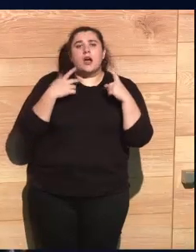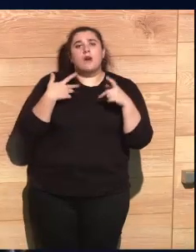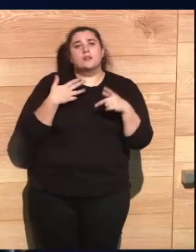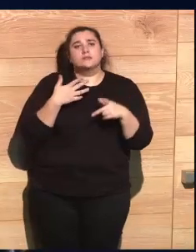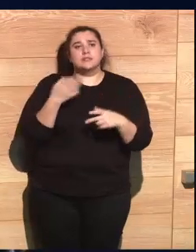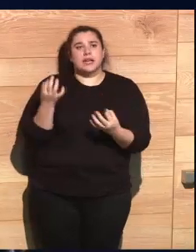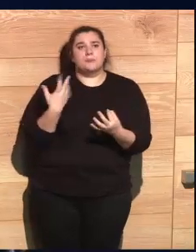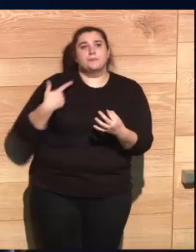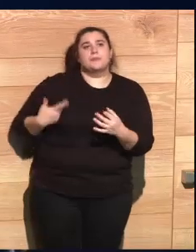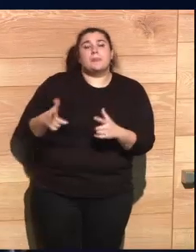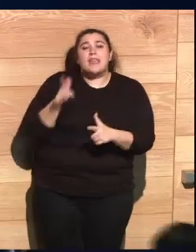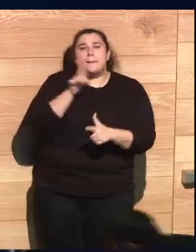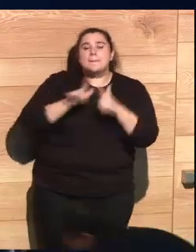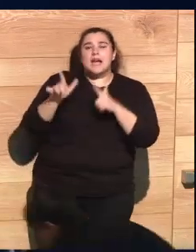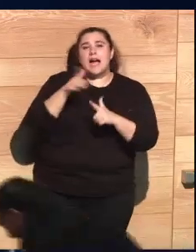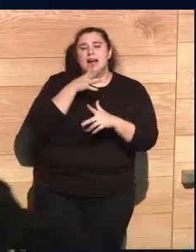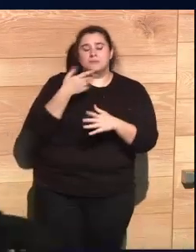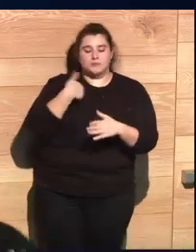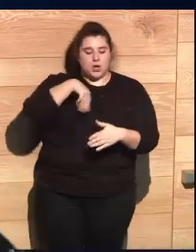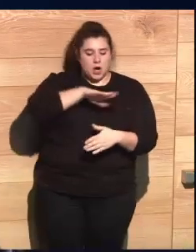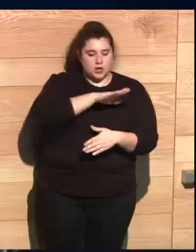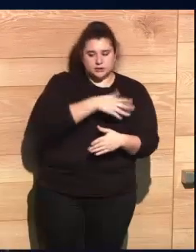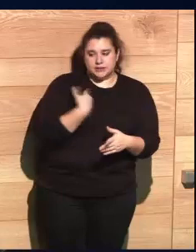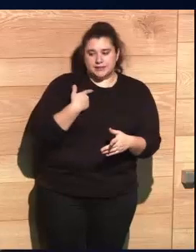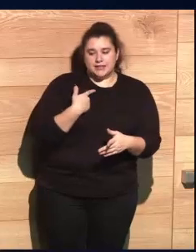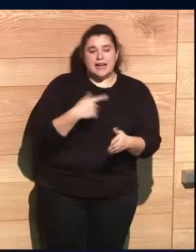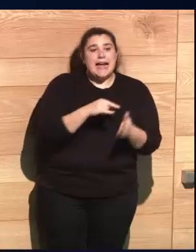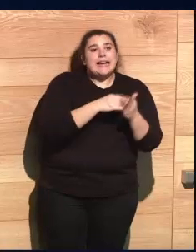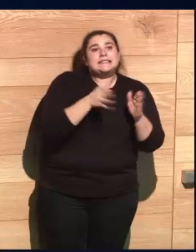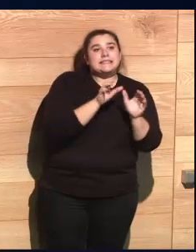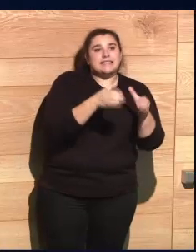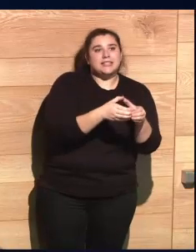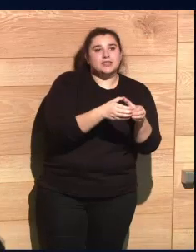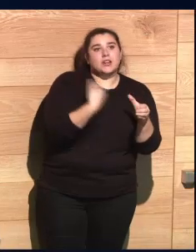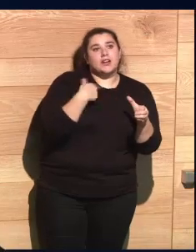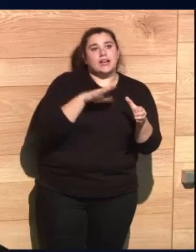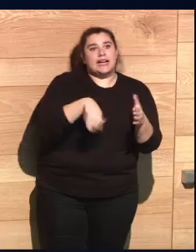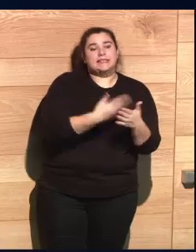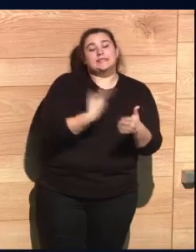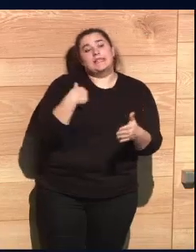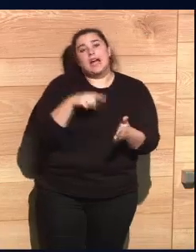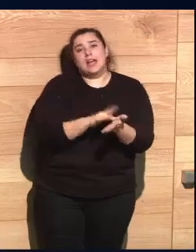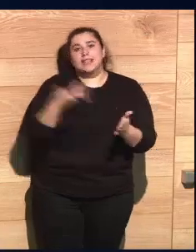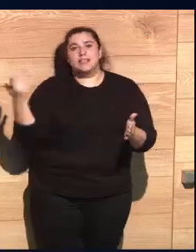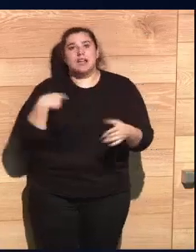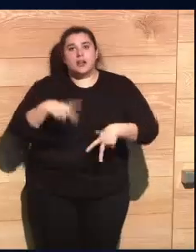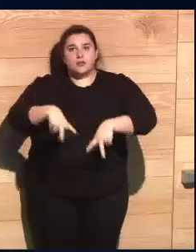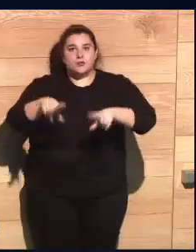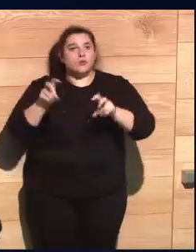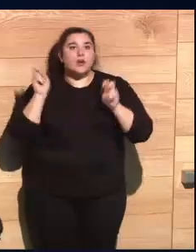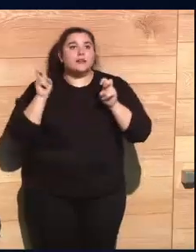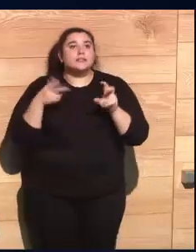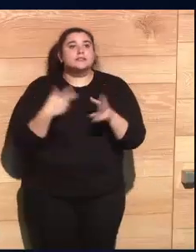viajar a través de cómo ha evolucionado el sector, desde los orígenes hasta esta nueva digitalización de todo